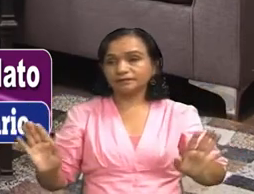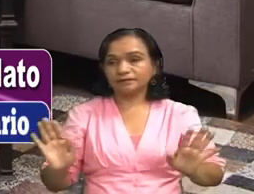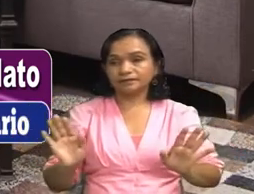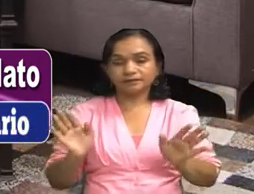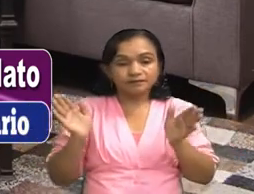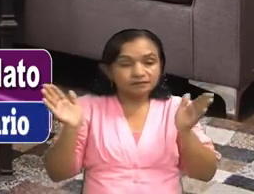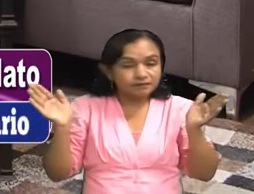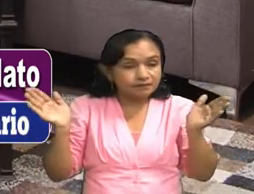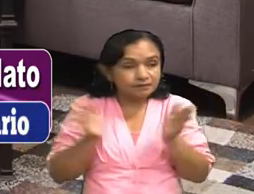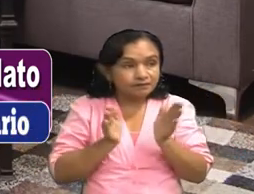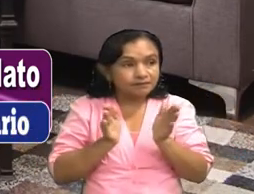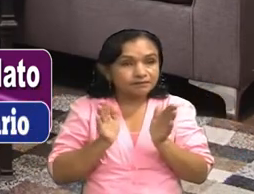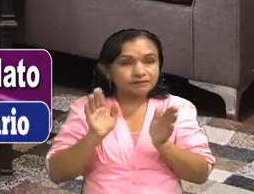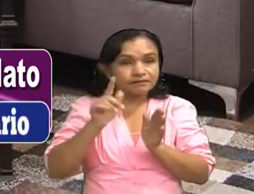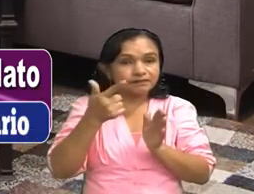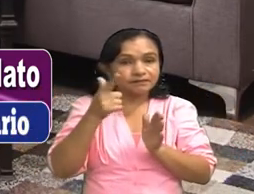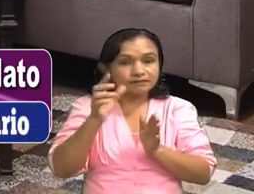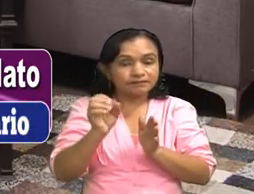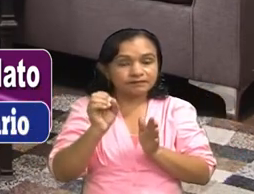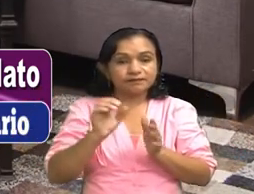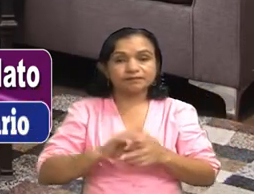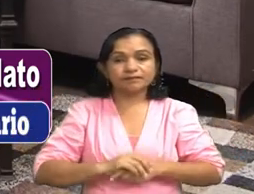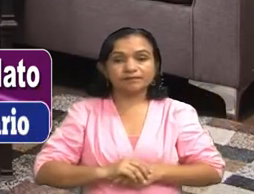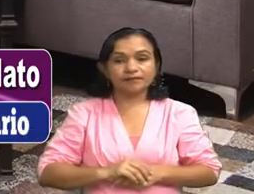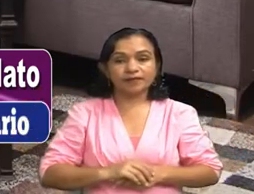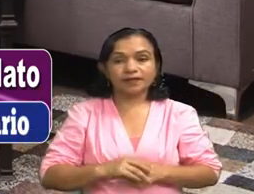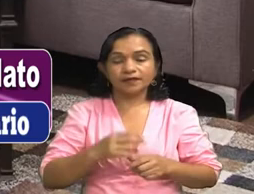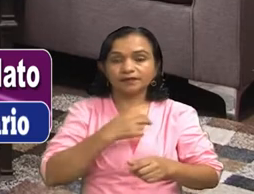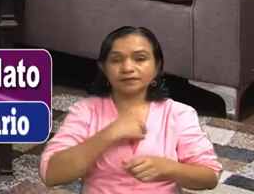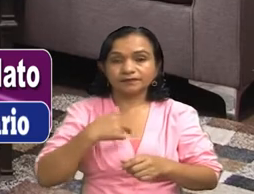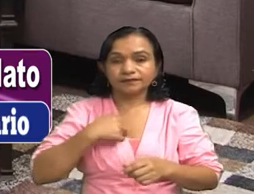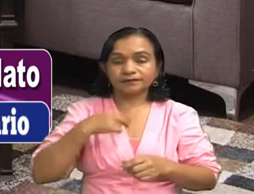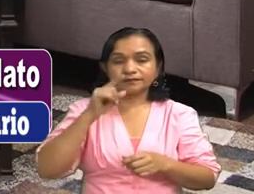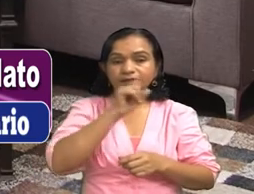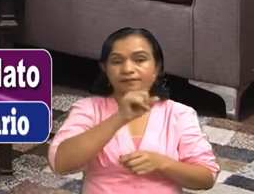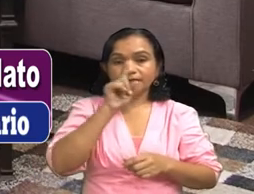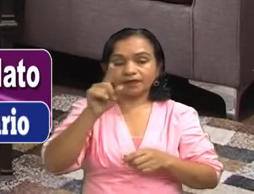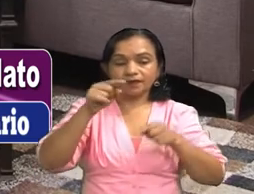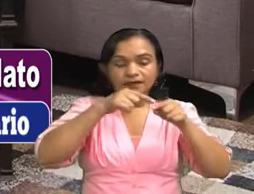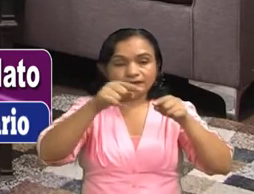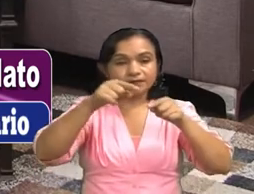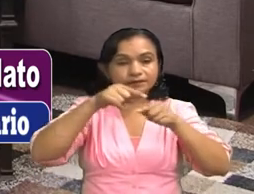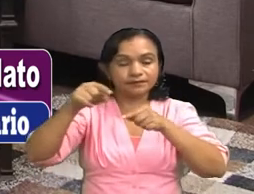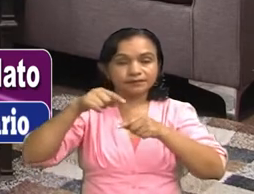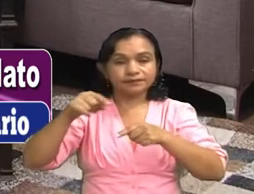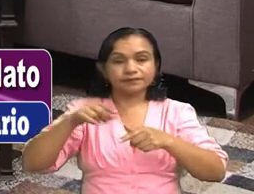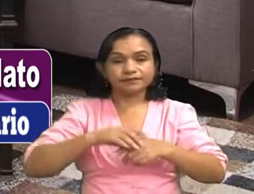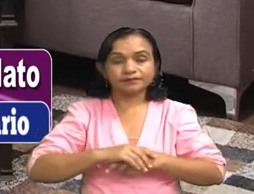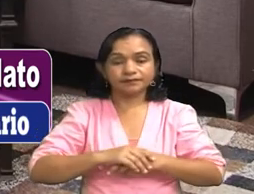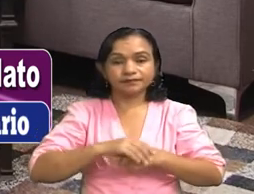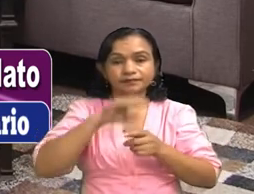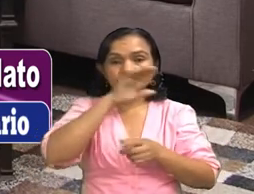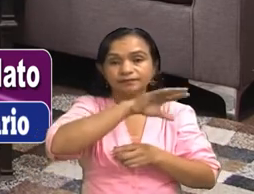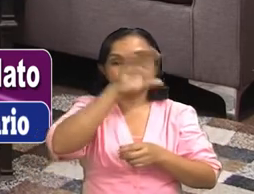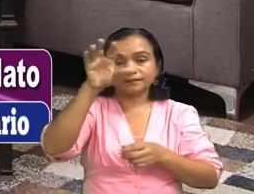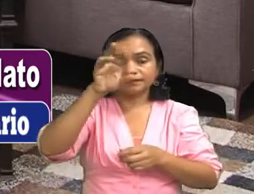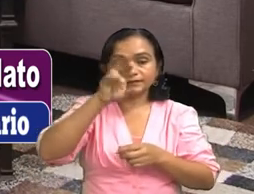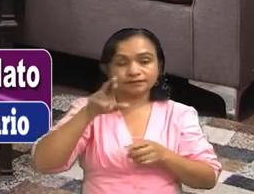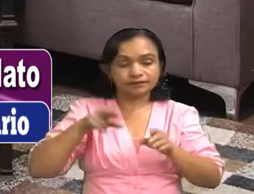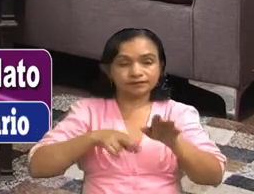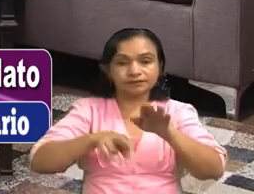pequeños. Y está basificado en 11 municipios, de los departamentos de Río San